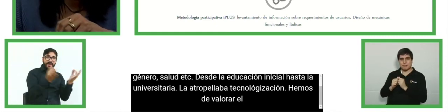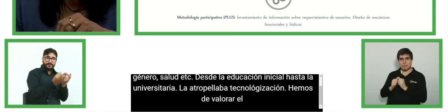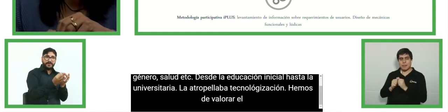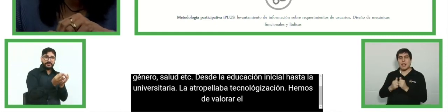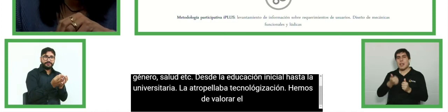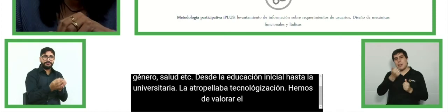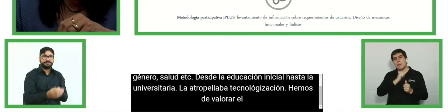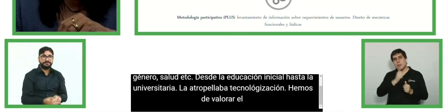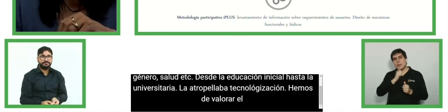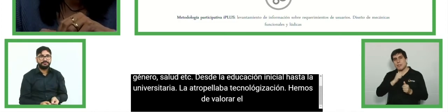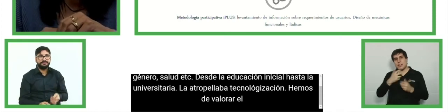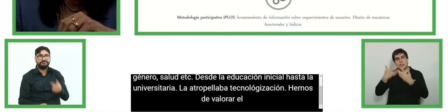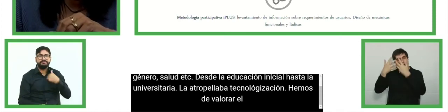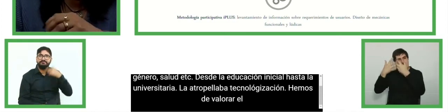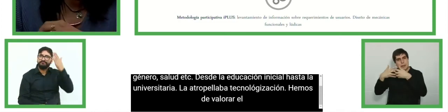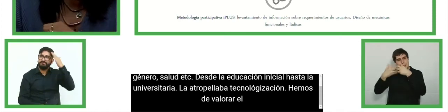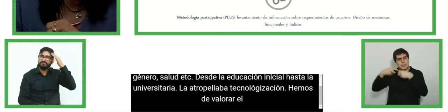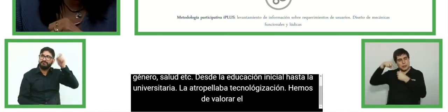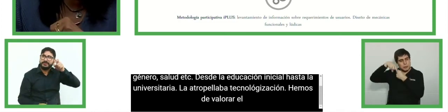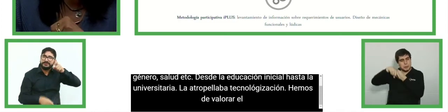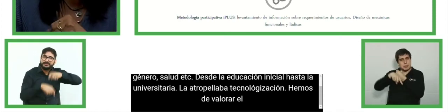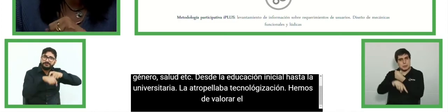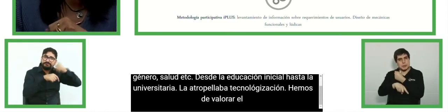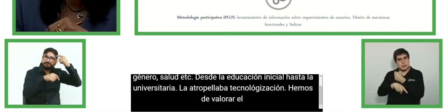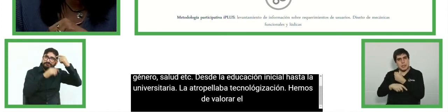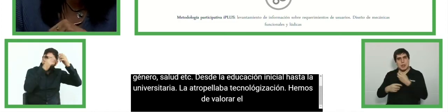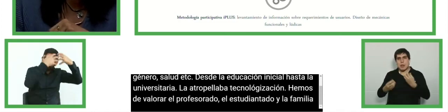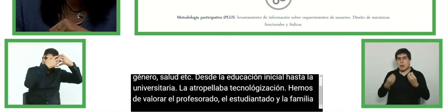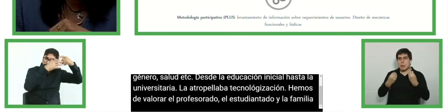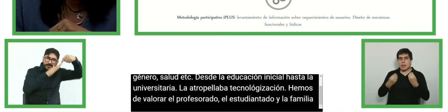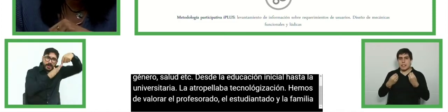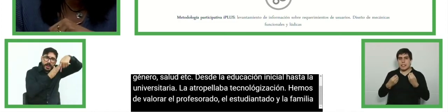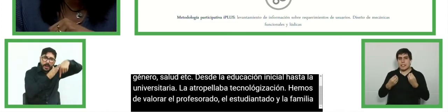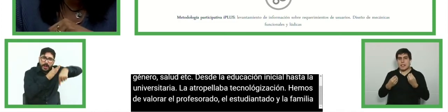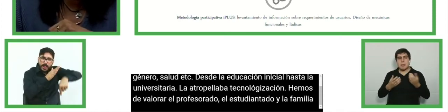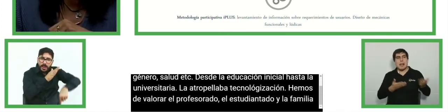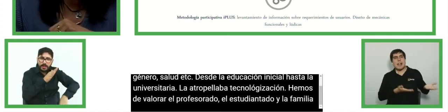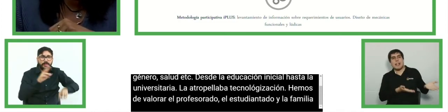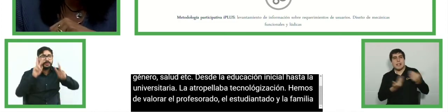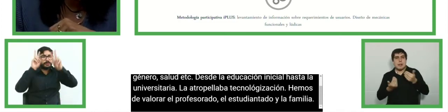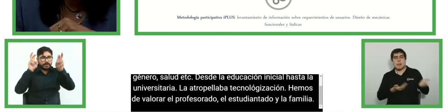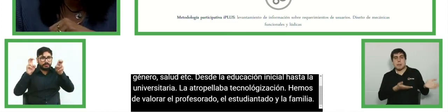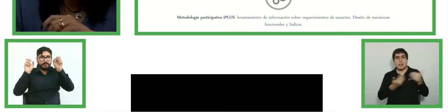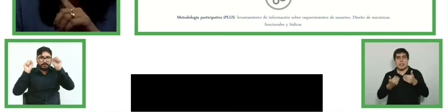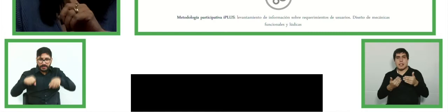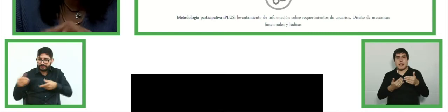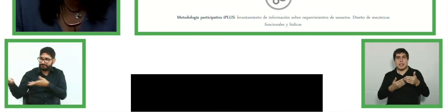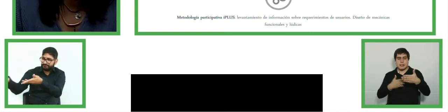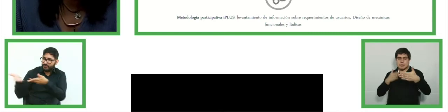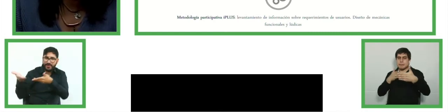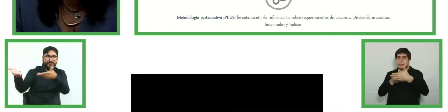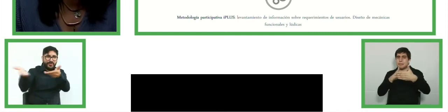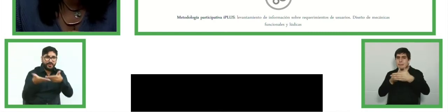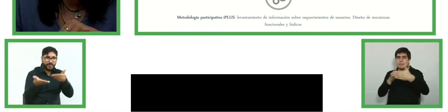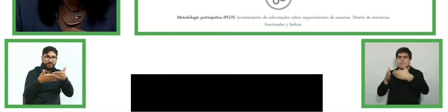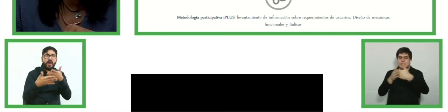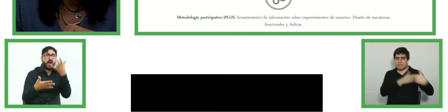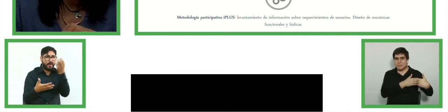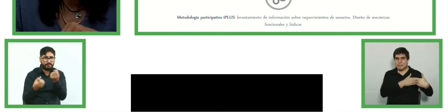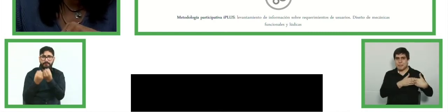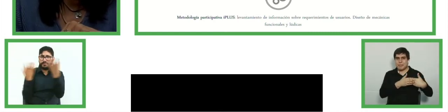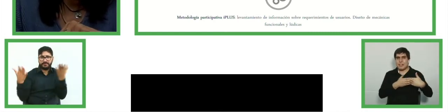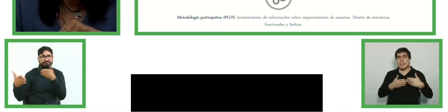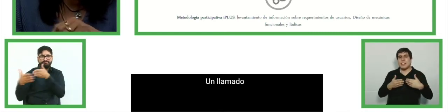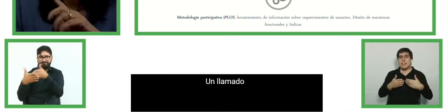profunda que implique un llamado a la acción para romper las brechas en cuanto al acceso al aprendizaje,